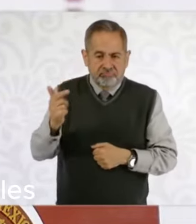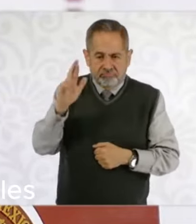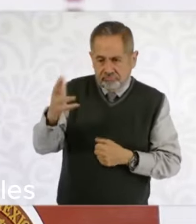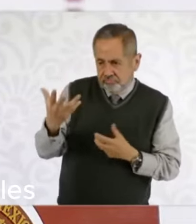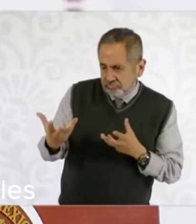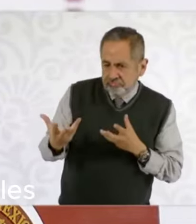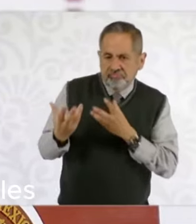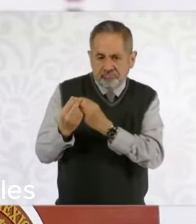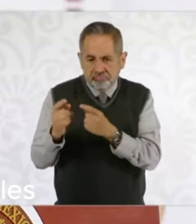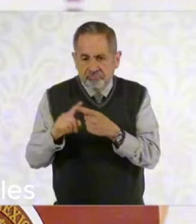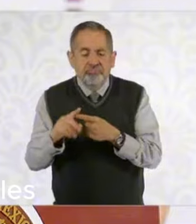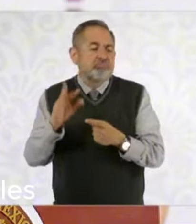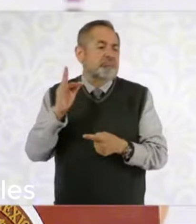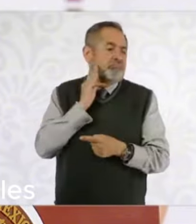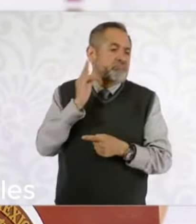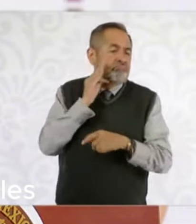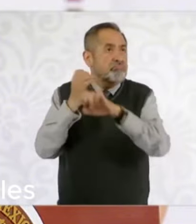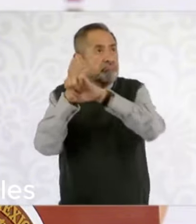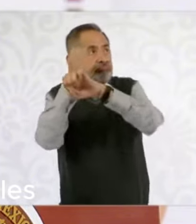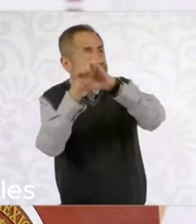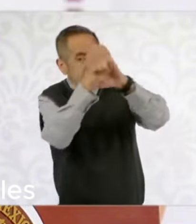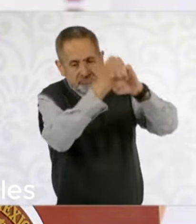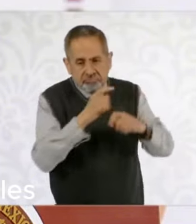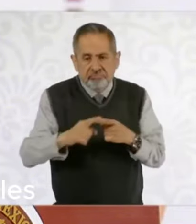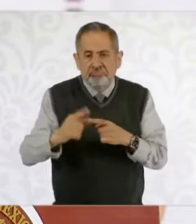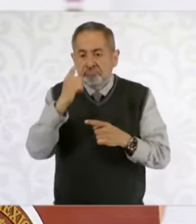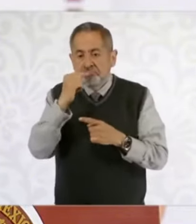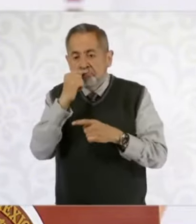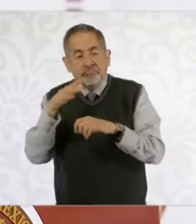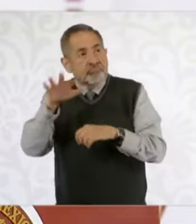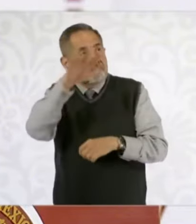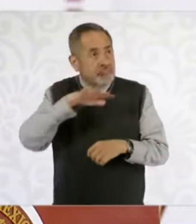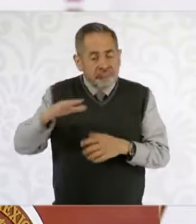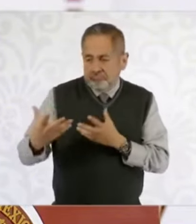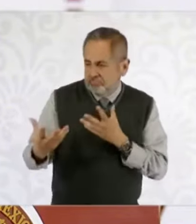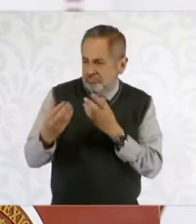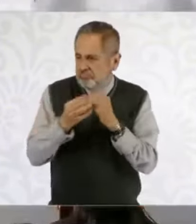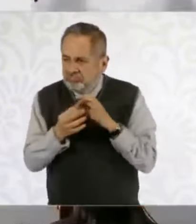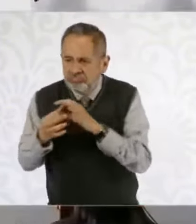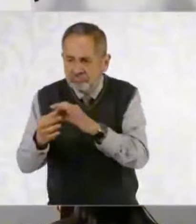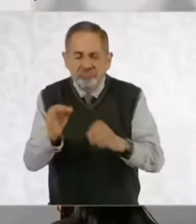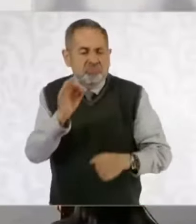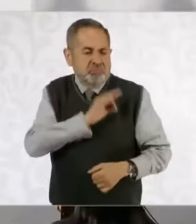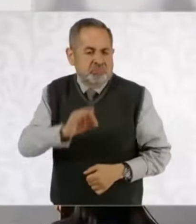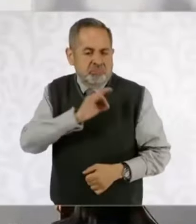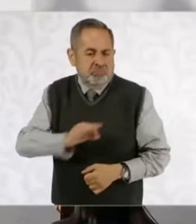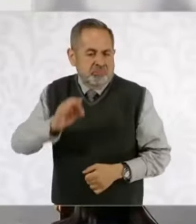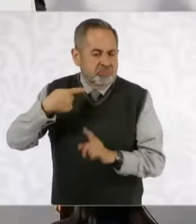República, las Fiscalías Estatales y las Policías Locales. Muchas gracias.